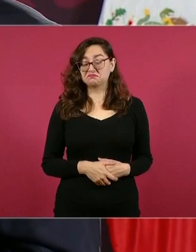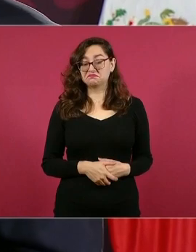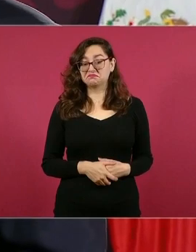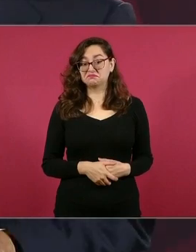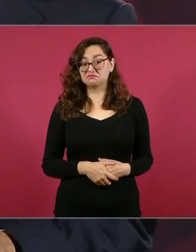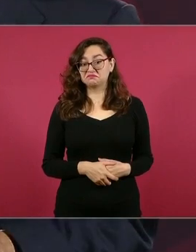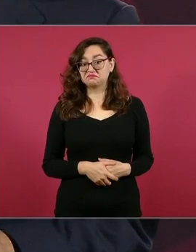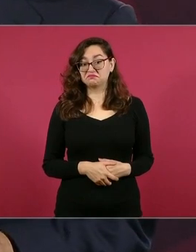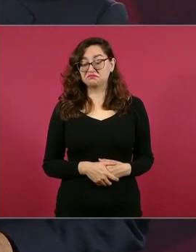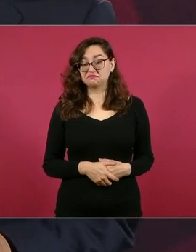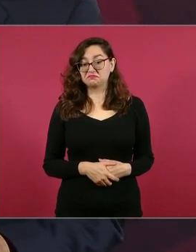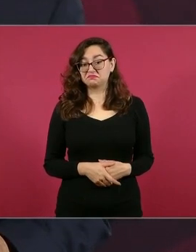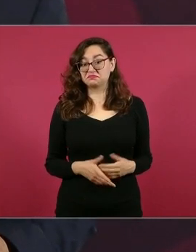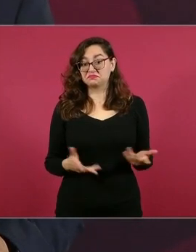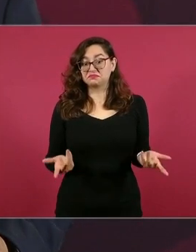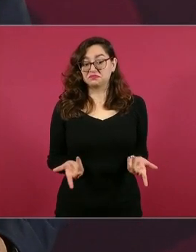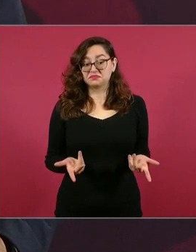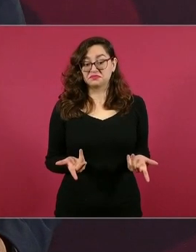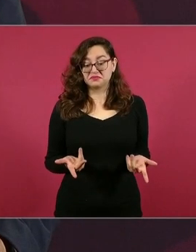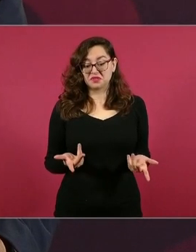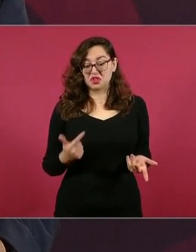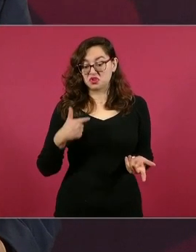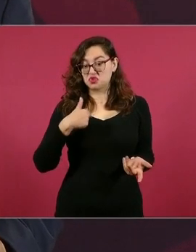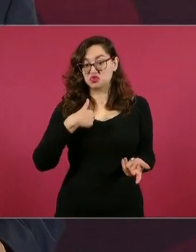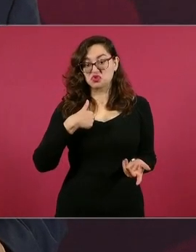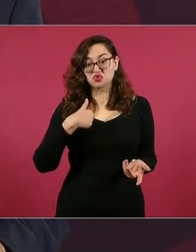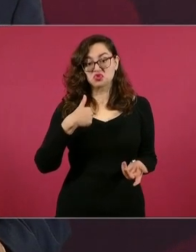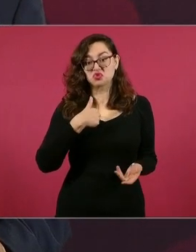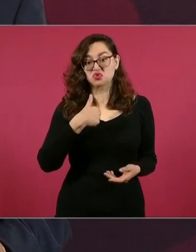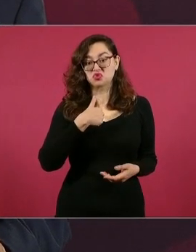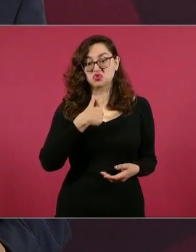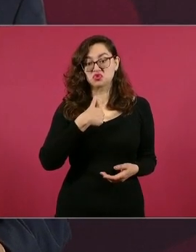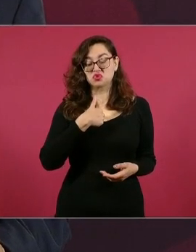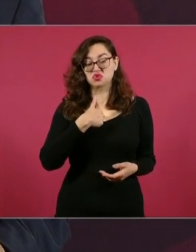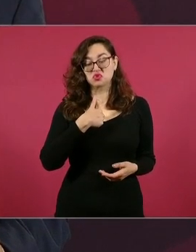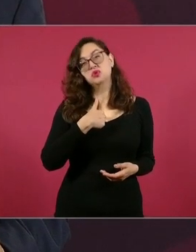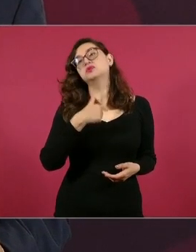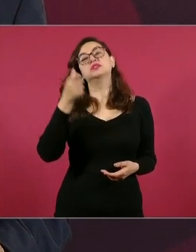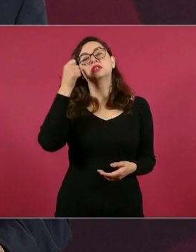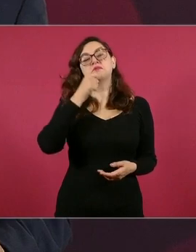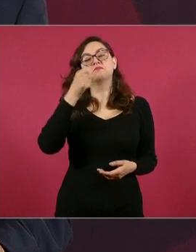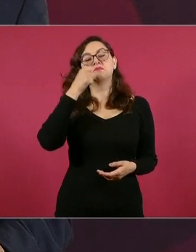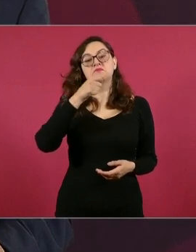recomendación de El dirigente que